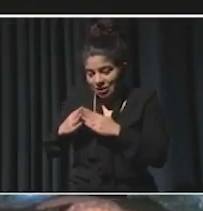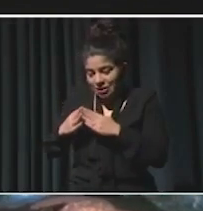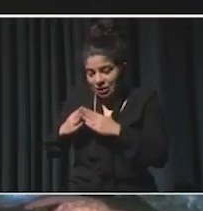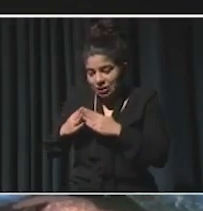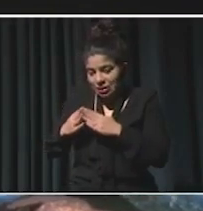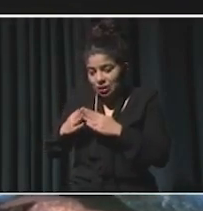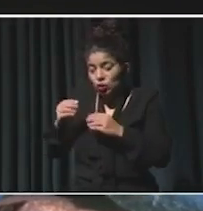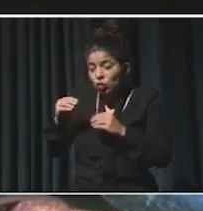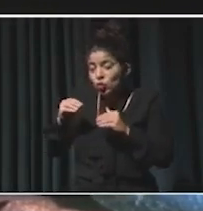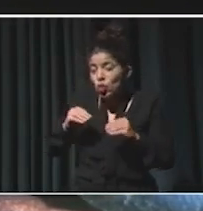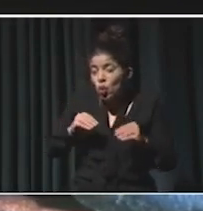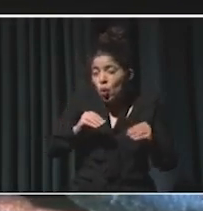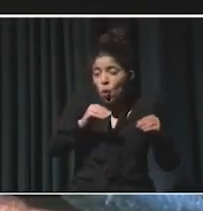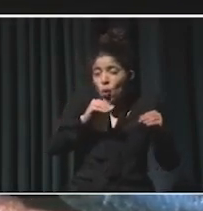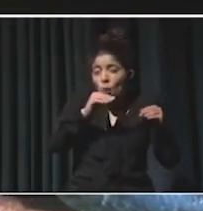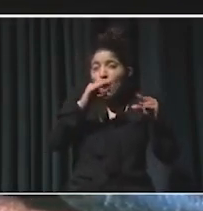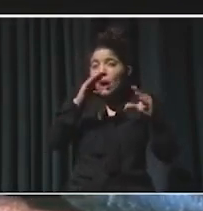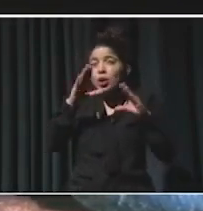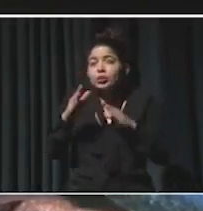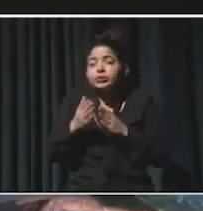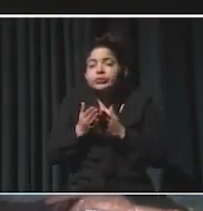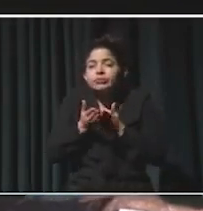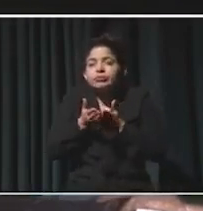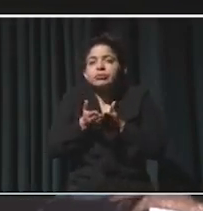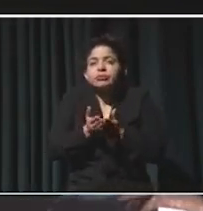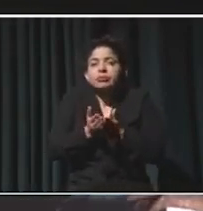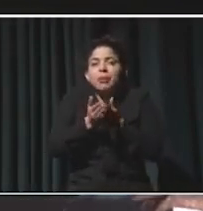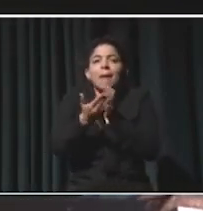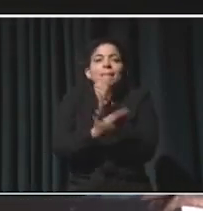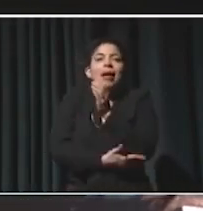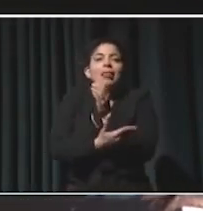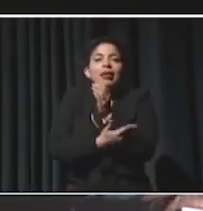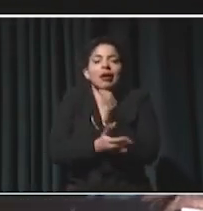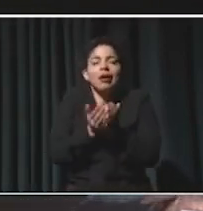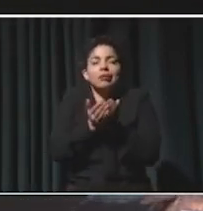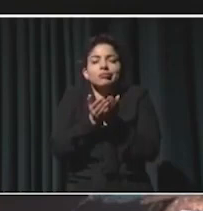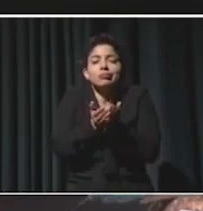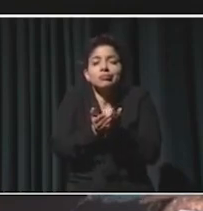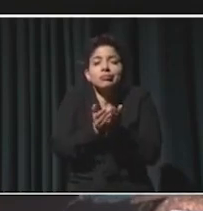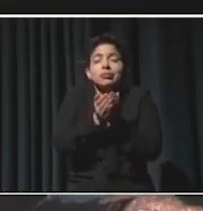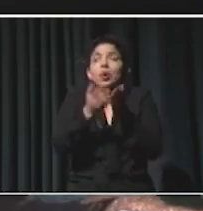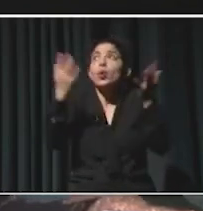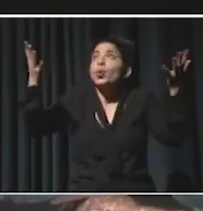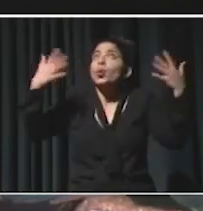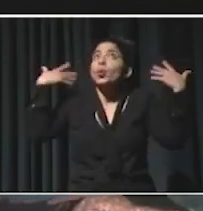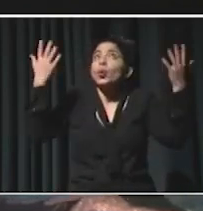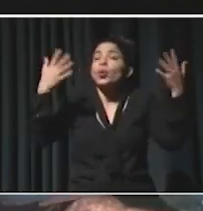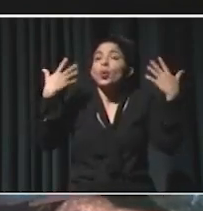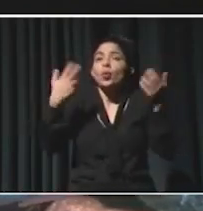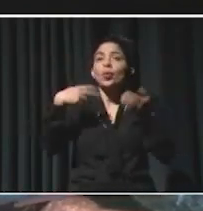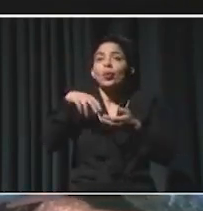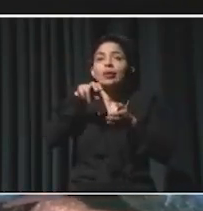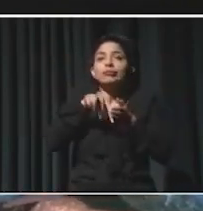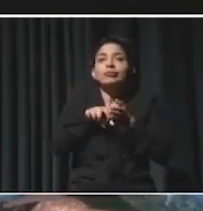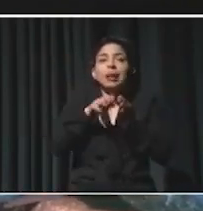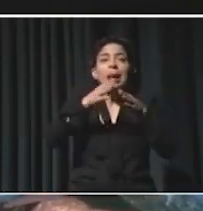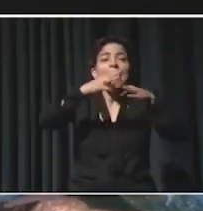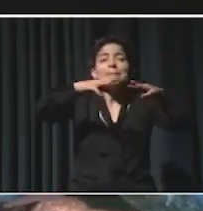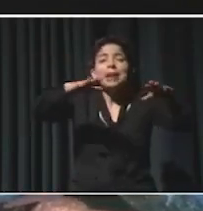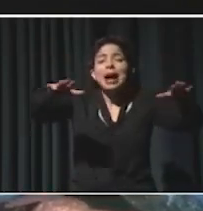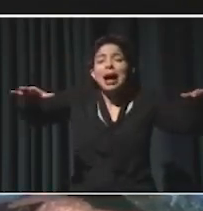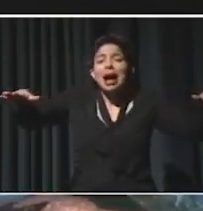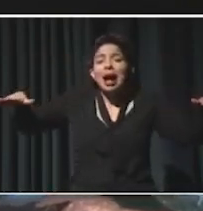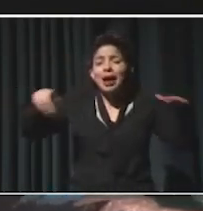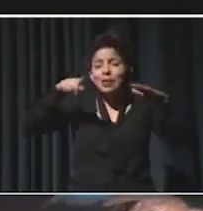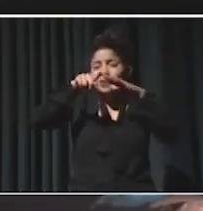toda la noche en un cayuco de madera, a la intemperie, en alta mar, con